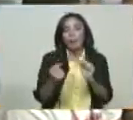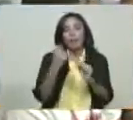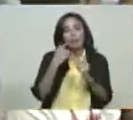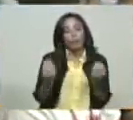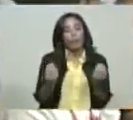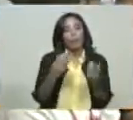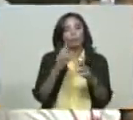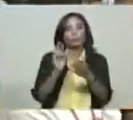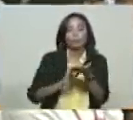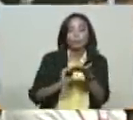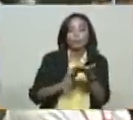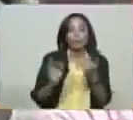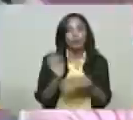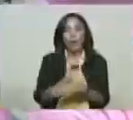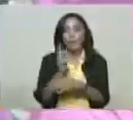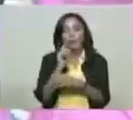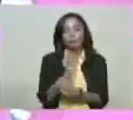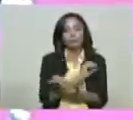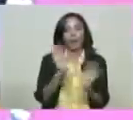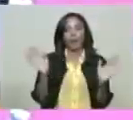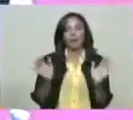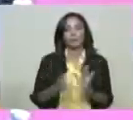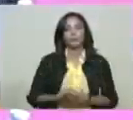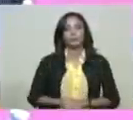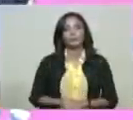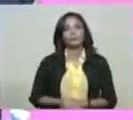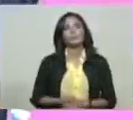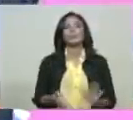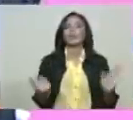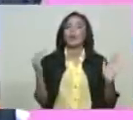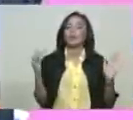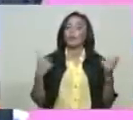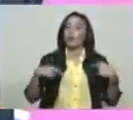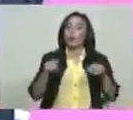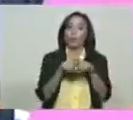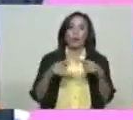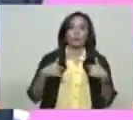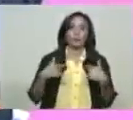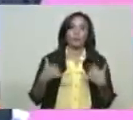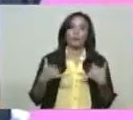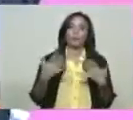resultados. Es así. Y eso cuenta para el presidente de la República